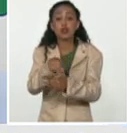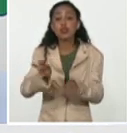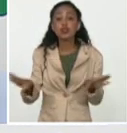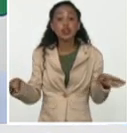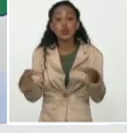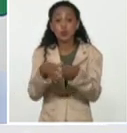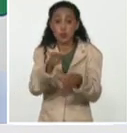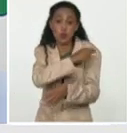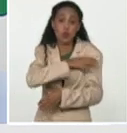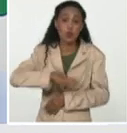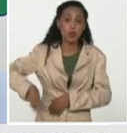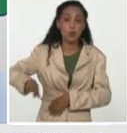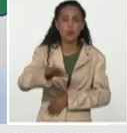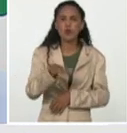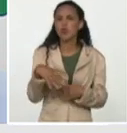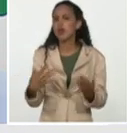población,